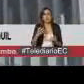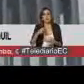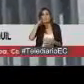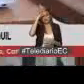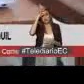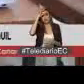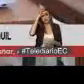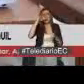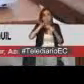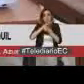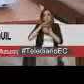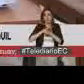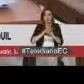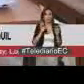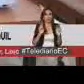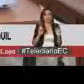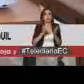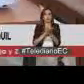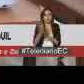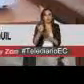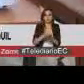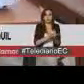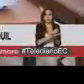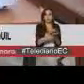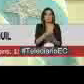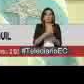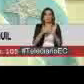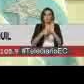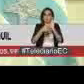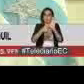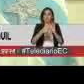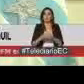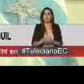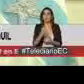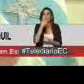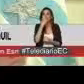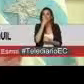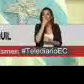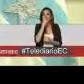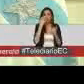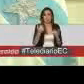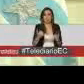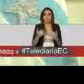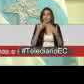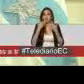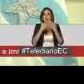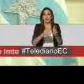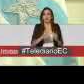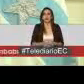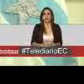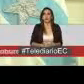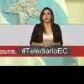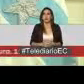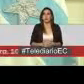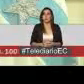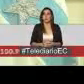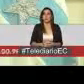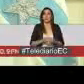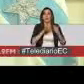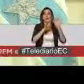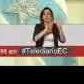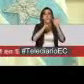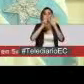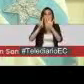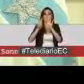el vicepresidente, y anunció la llegada de respiradores. El hospital de Esmeraldas, y les doy un ejemplo, 97 camas